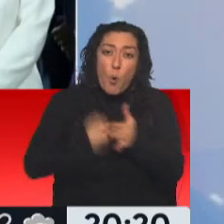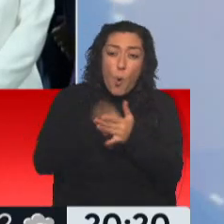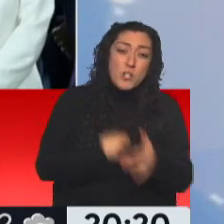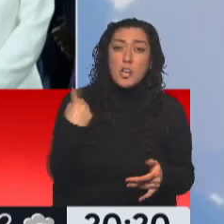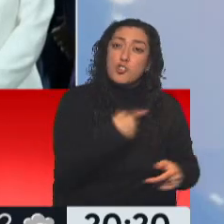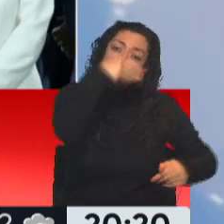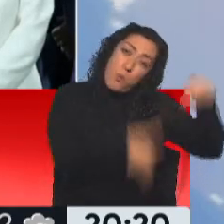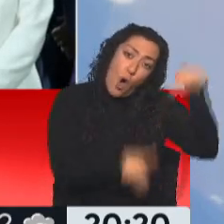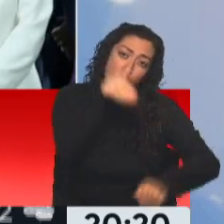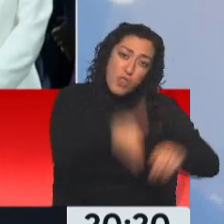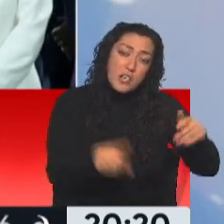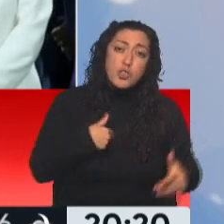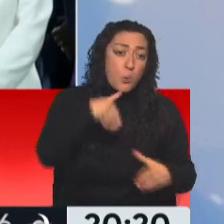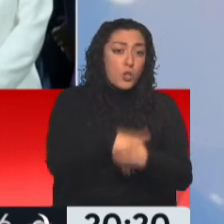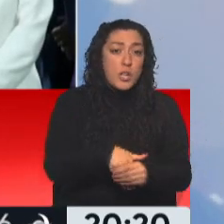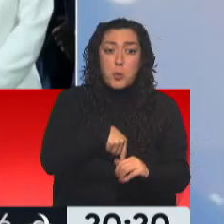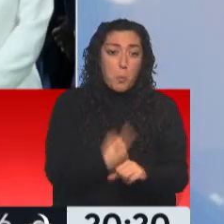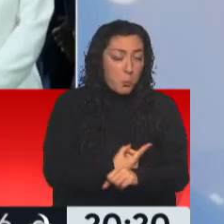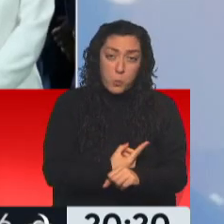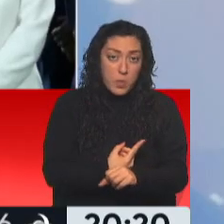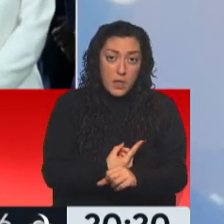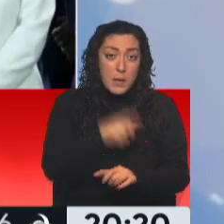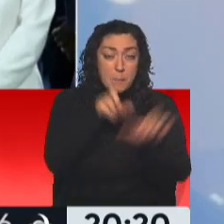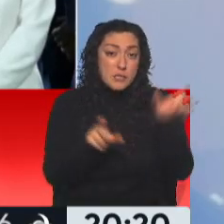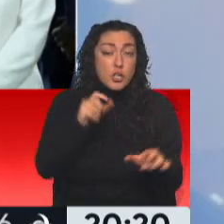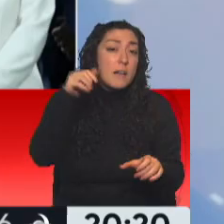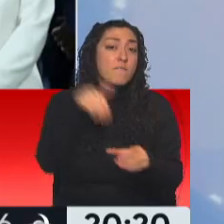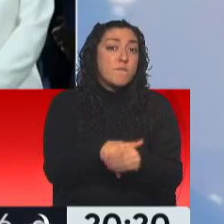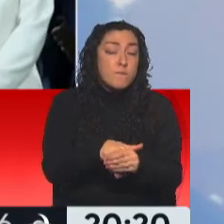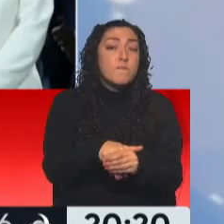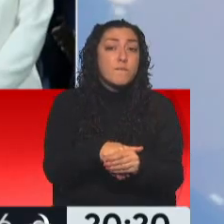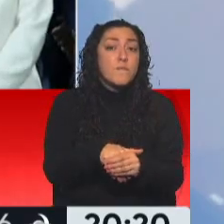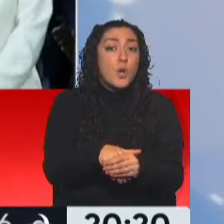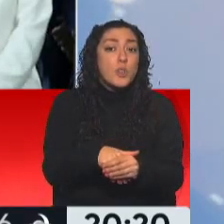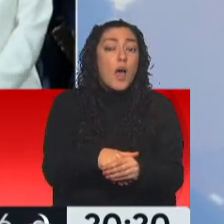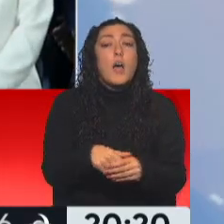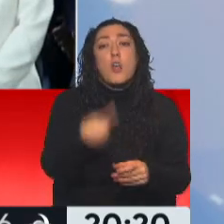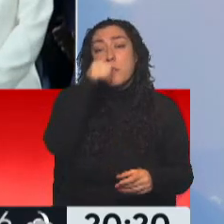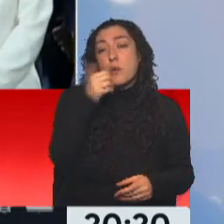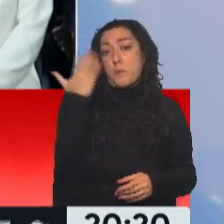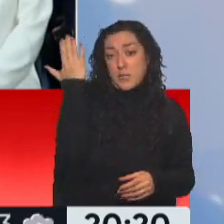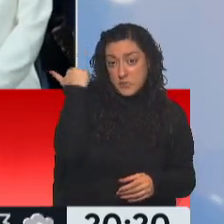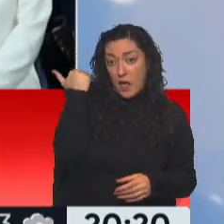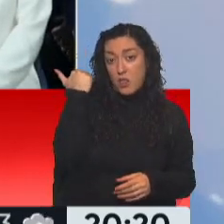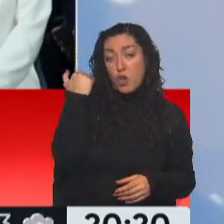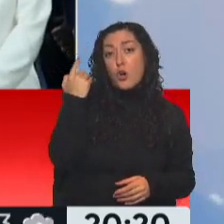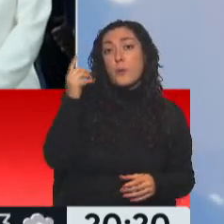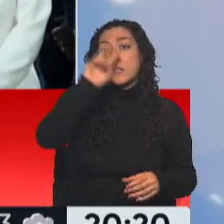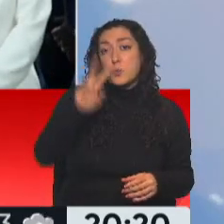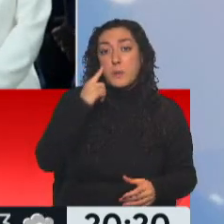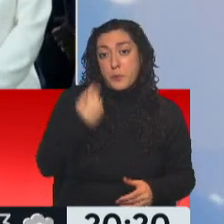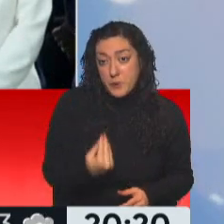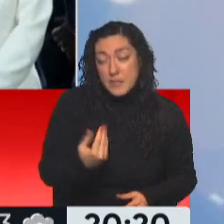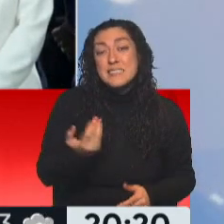votamos, bueno, yo no pude votar, pero los venezolanos que estaban en Venezuela votaron masivamente el día domingo. Y yo te digo algo,